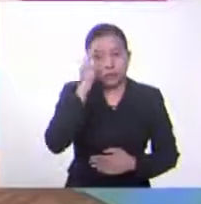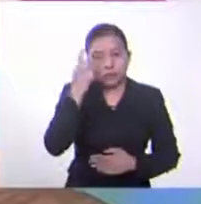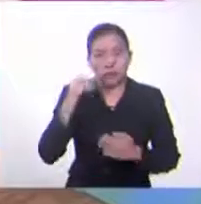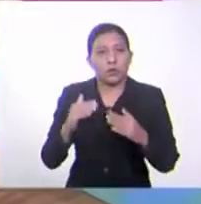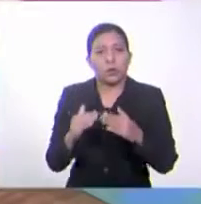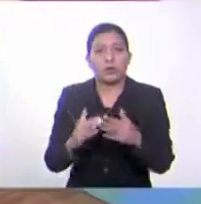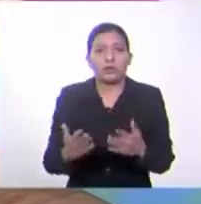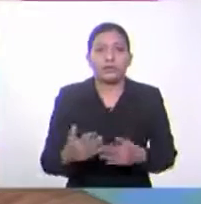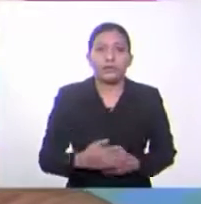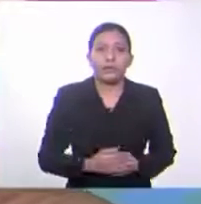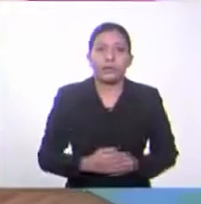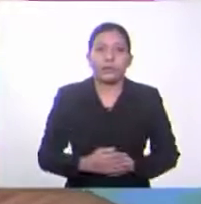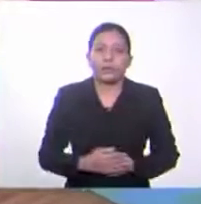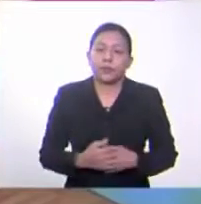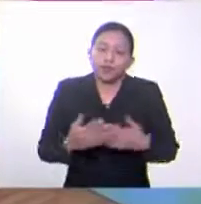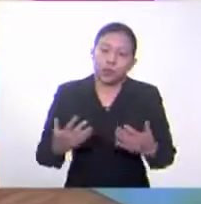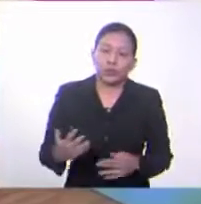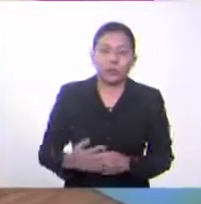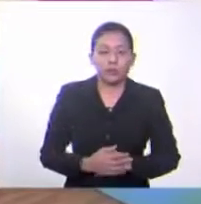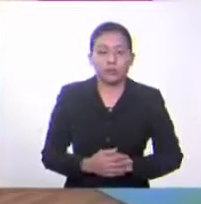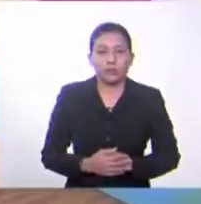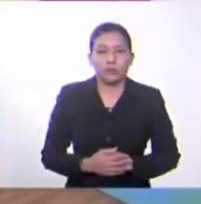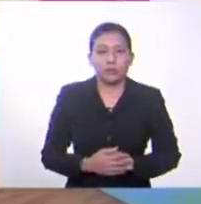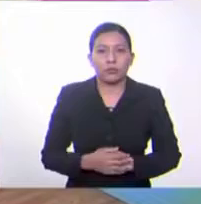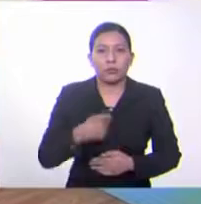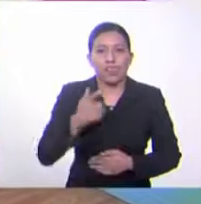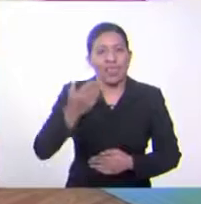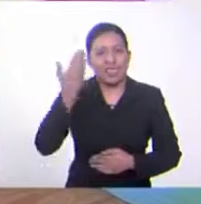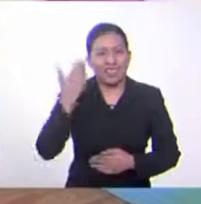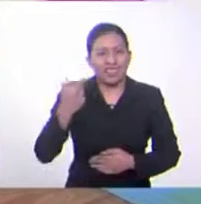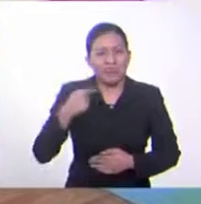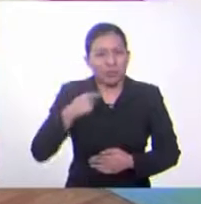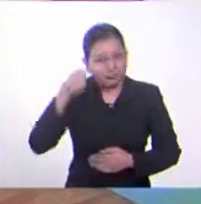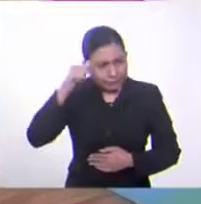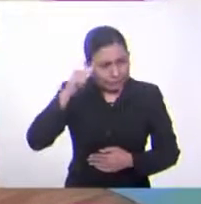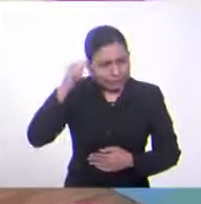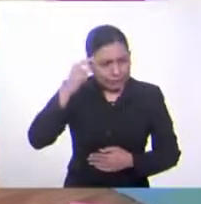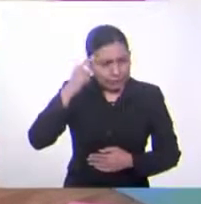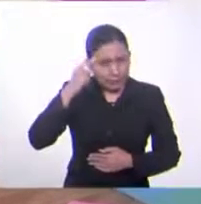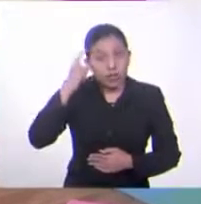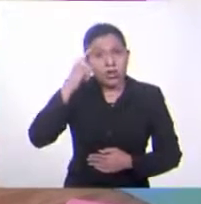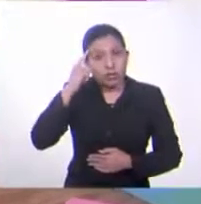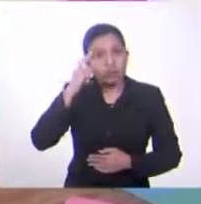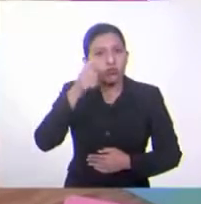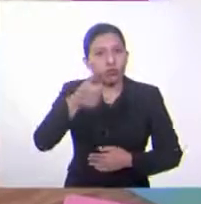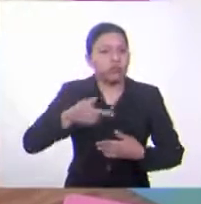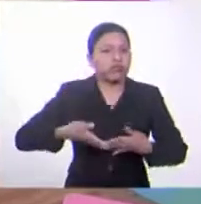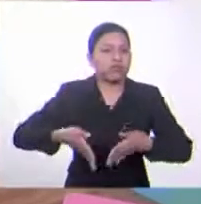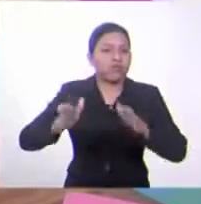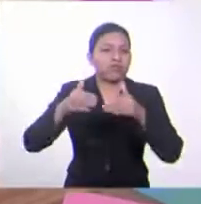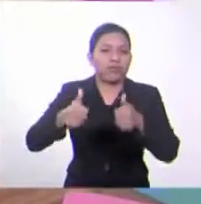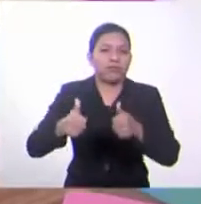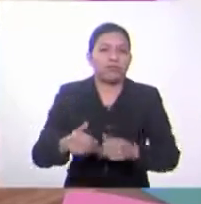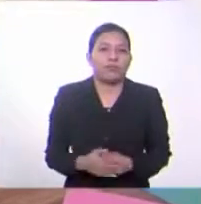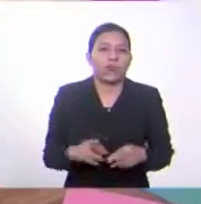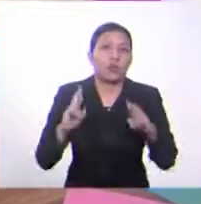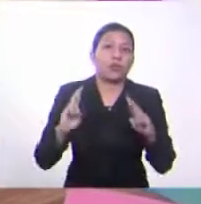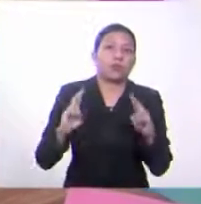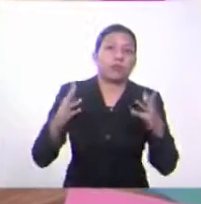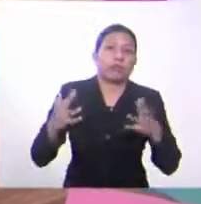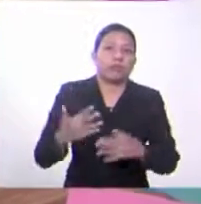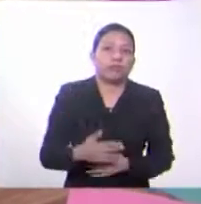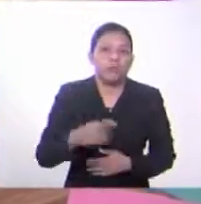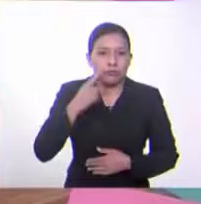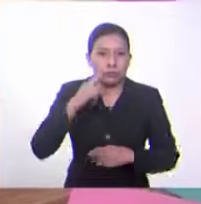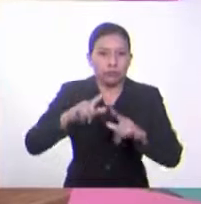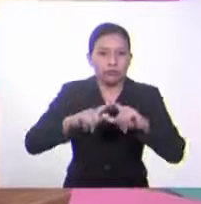buscando. Sí, entonces, en ese análisis previo que hemos hecho, parece que vamos por buen camino. Yo espero que sí, porque el trazo